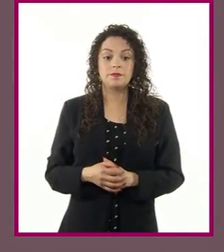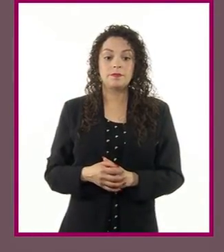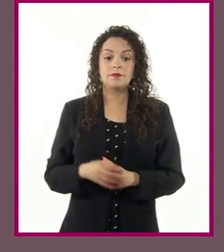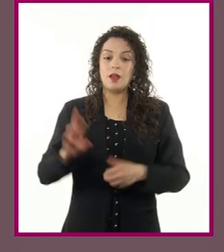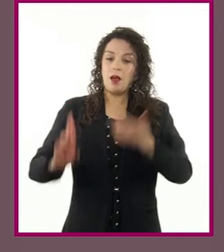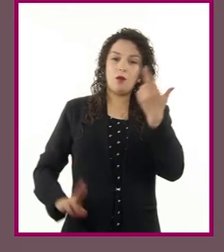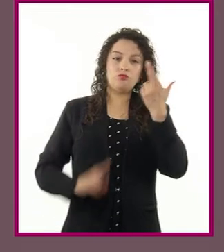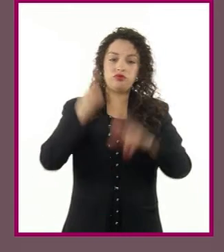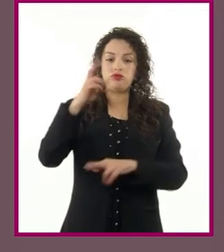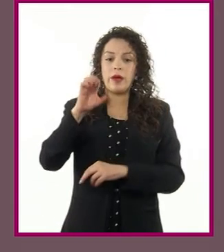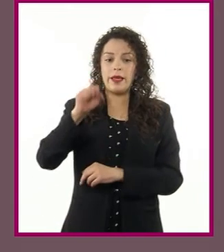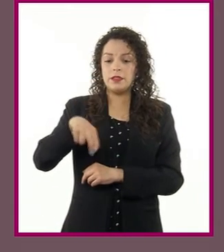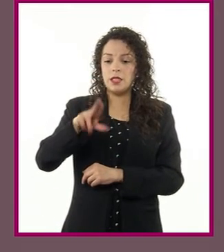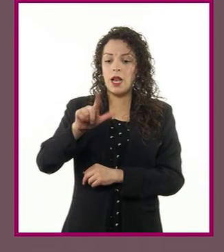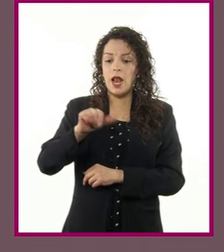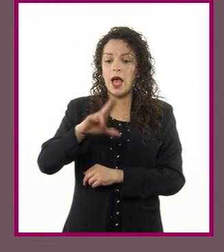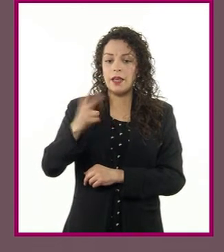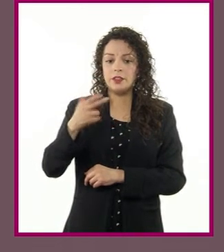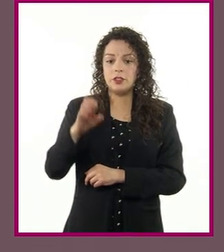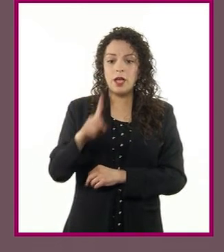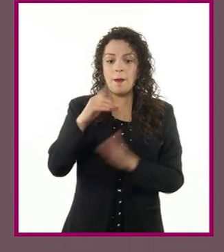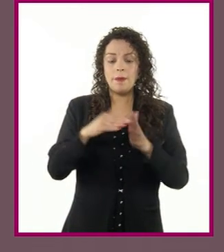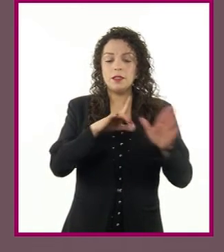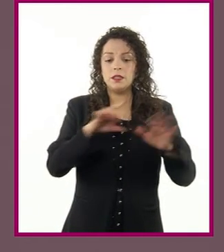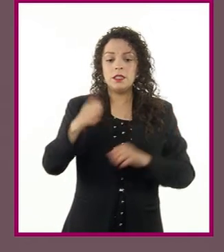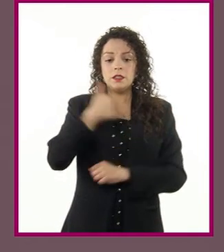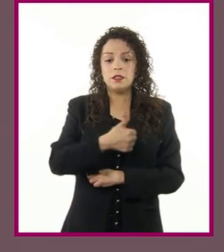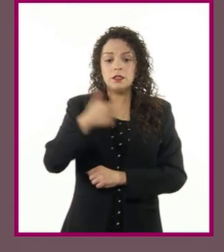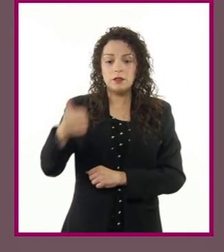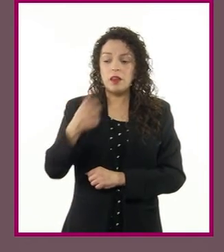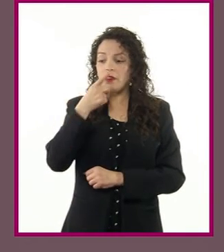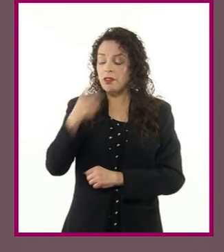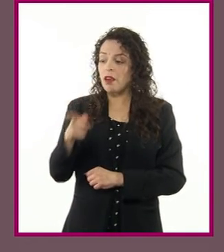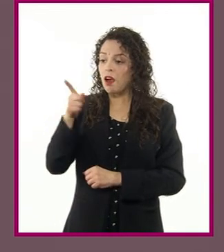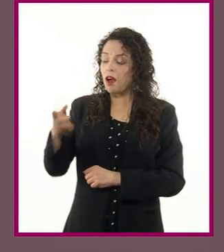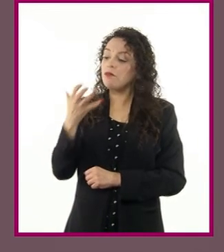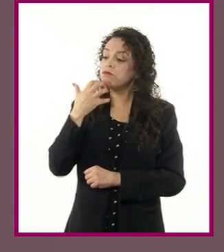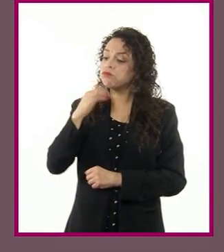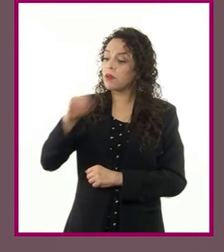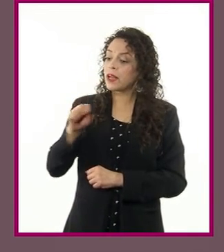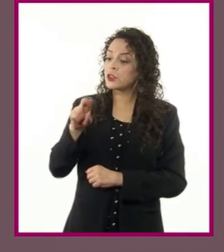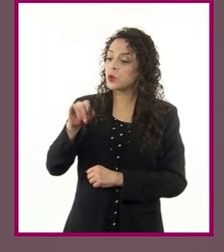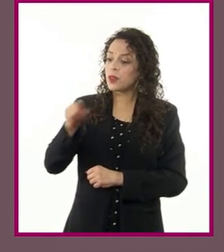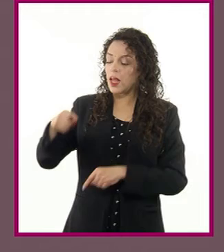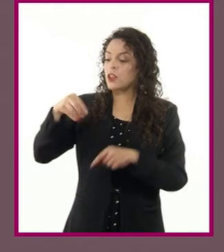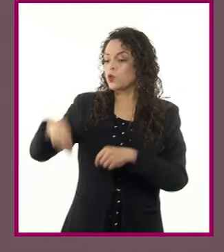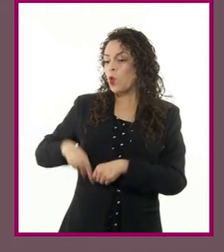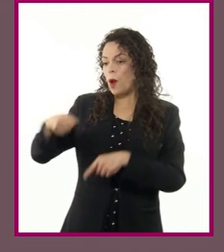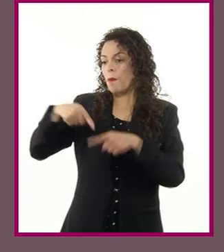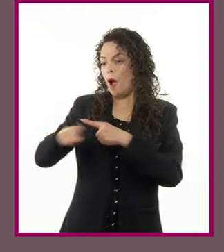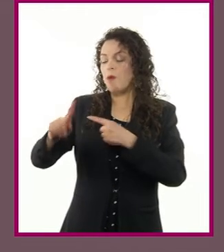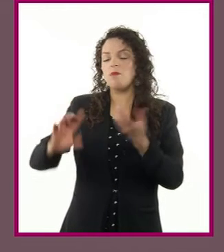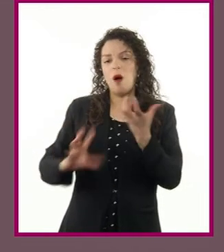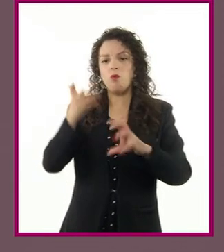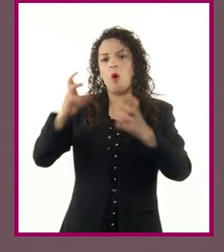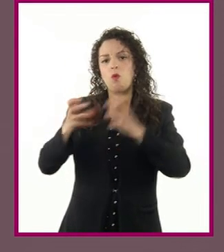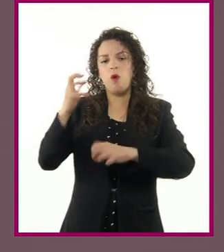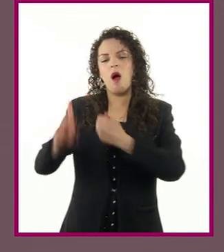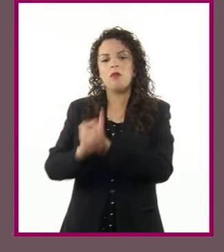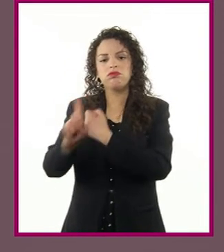en 1766, se acusó a los jesuitas de haber iniciado las revueltas y, en abril